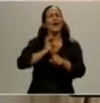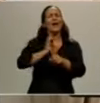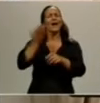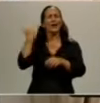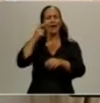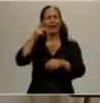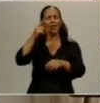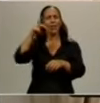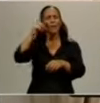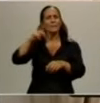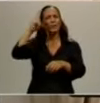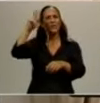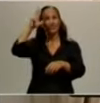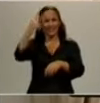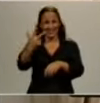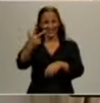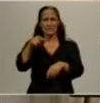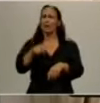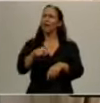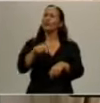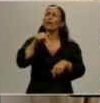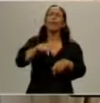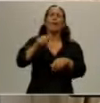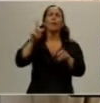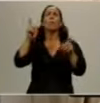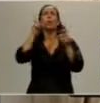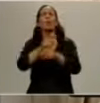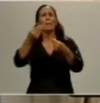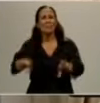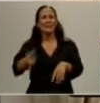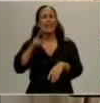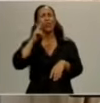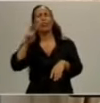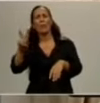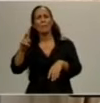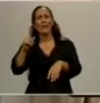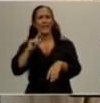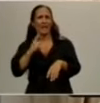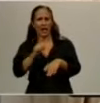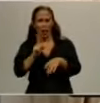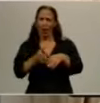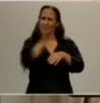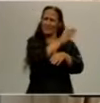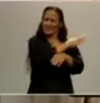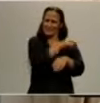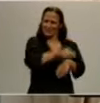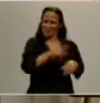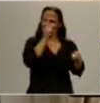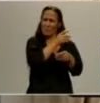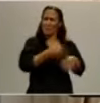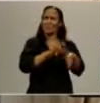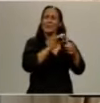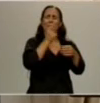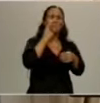del sistema de inteligencia nacional no es un problema que nace en el año 2003. Es una deuda pendiente de la democracia desde el año